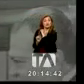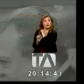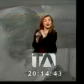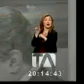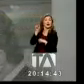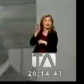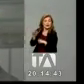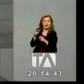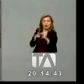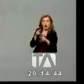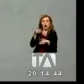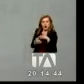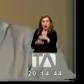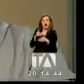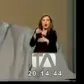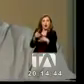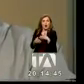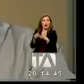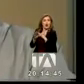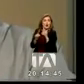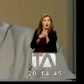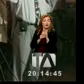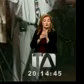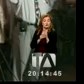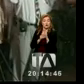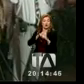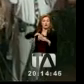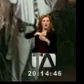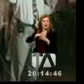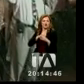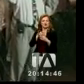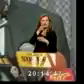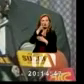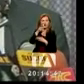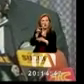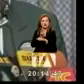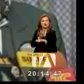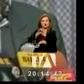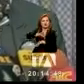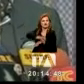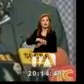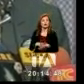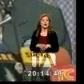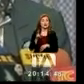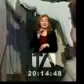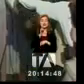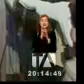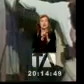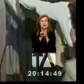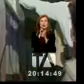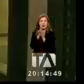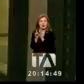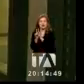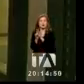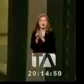que iniciaron los procesos en su contra en el país por malversación de fondos públicos y las denuncias correspondientes a